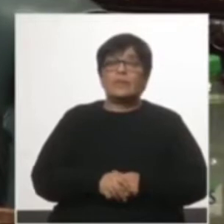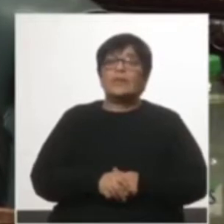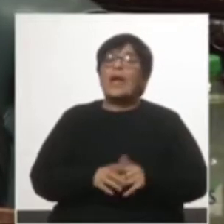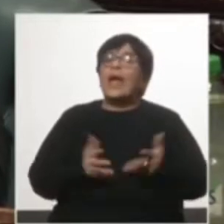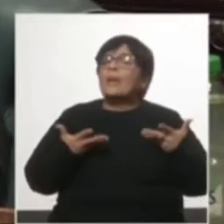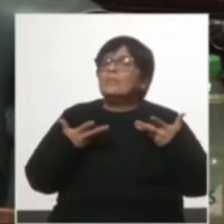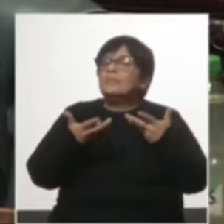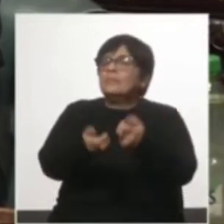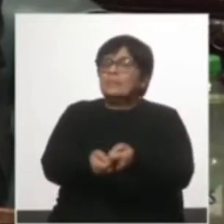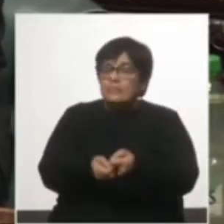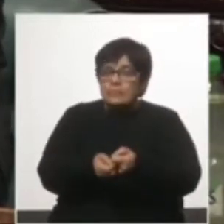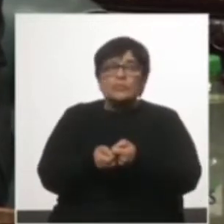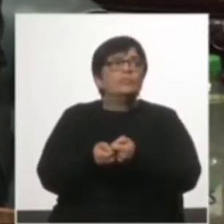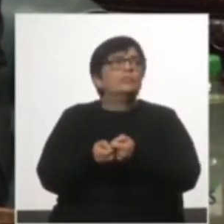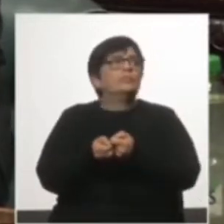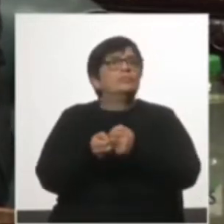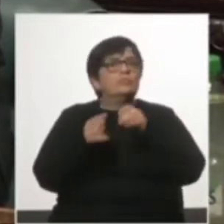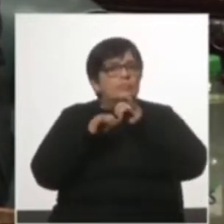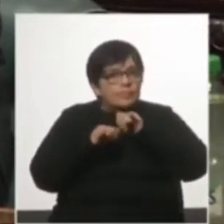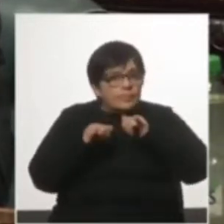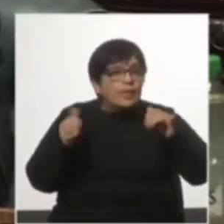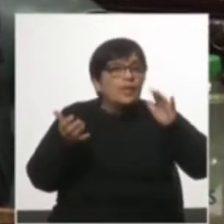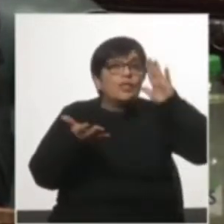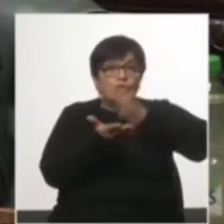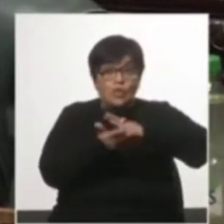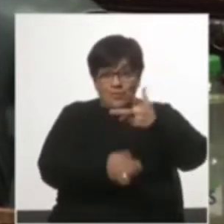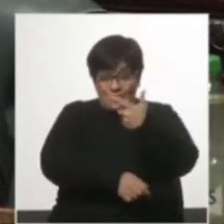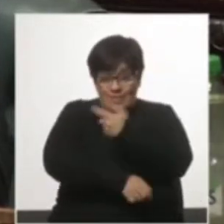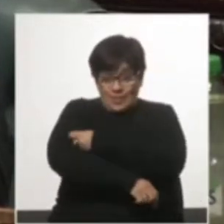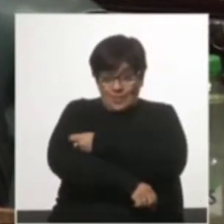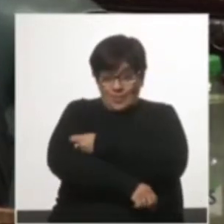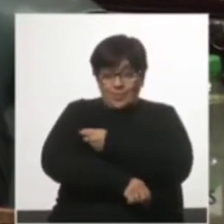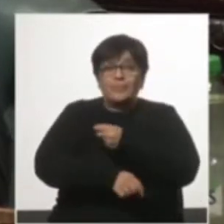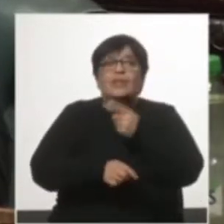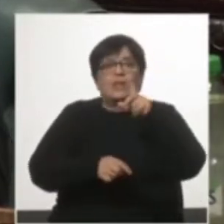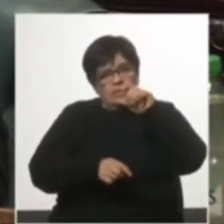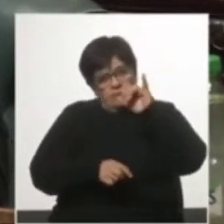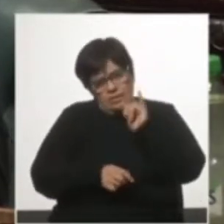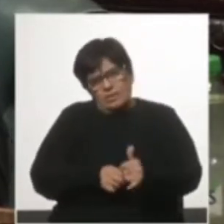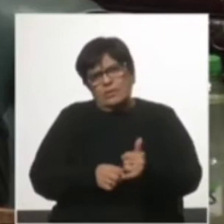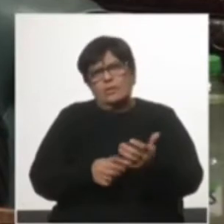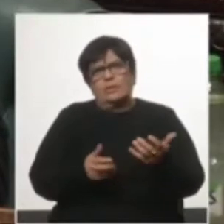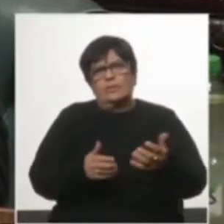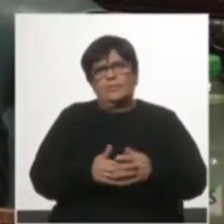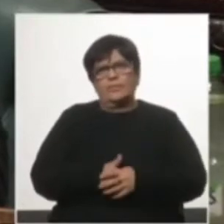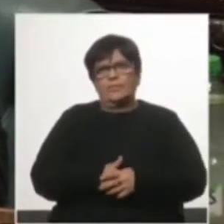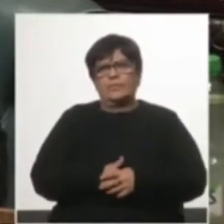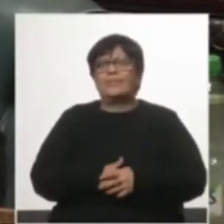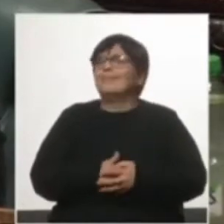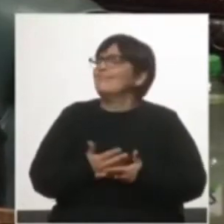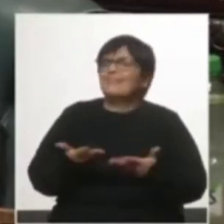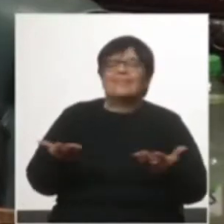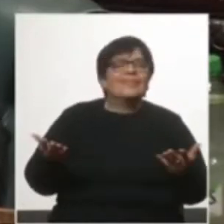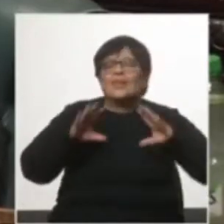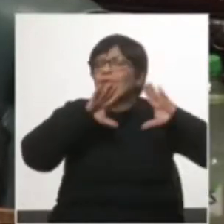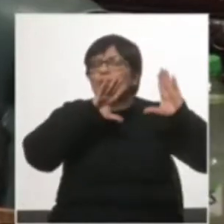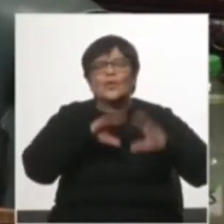Contribuimos en el mensaje también de la vacunación. Claro que sí. O sea, todo